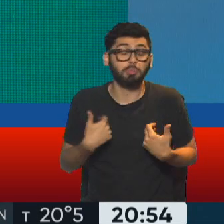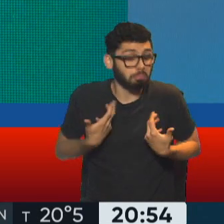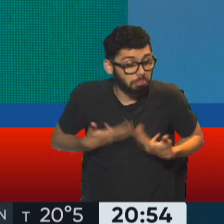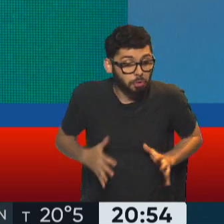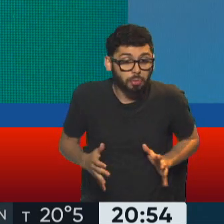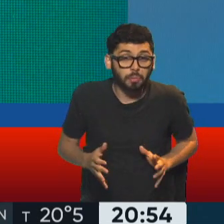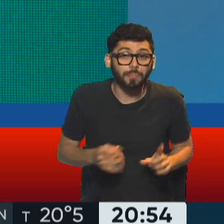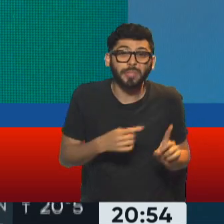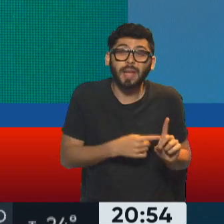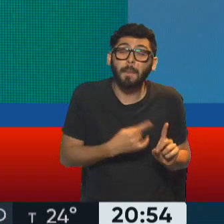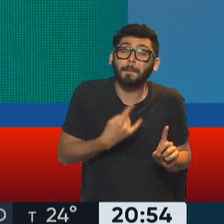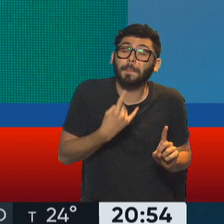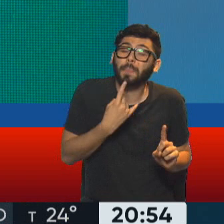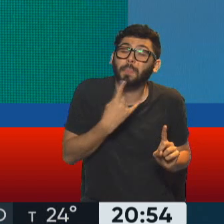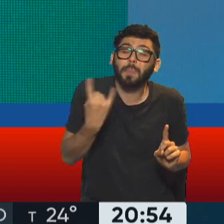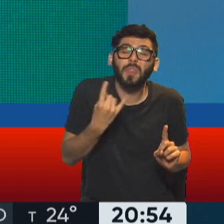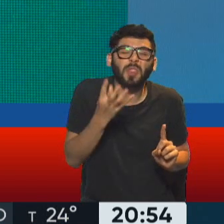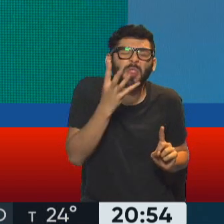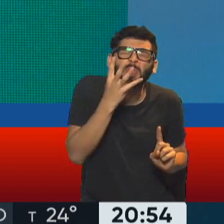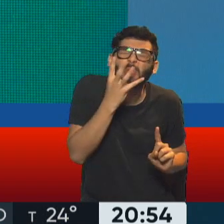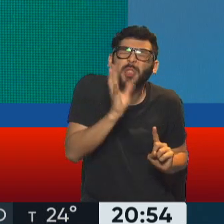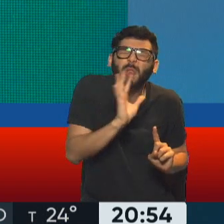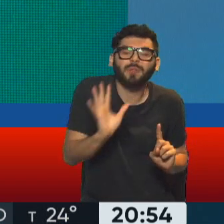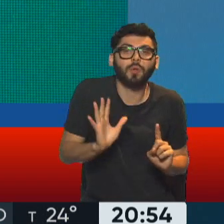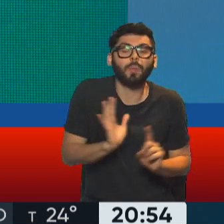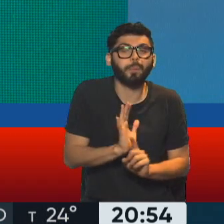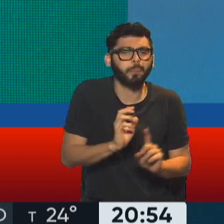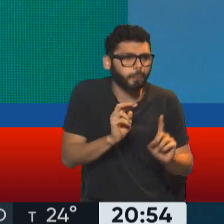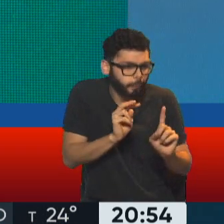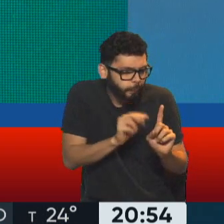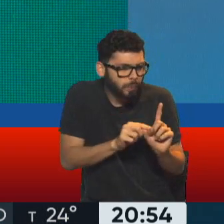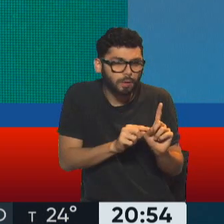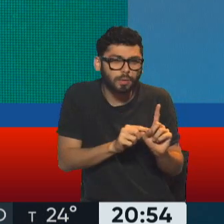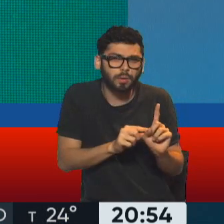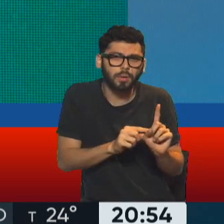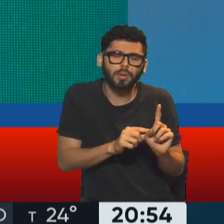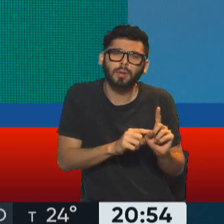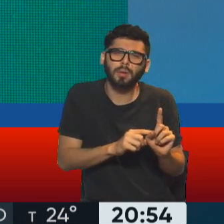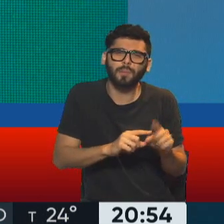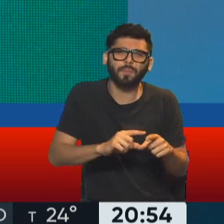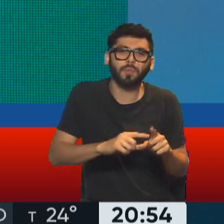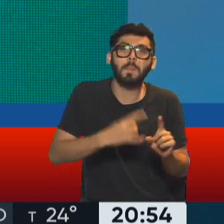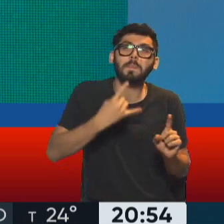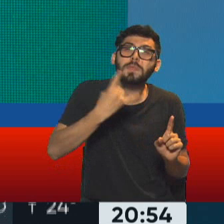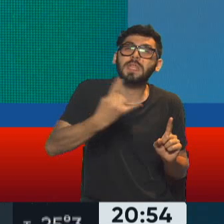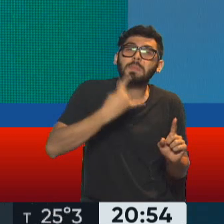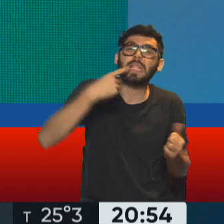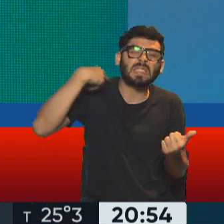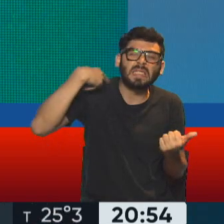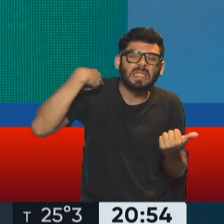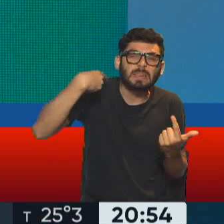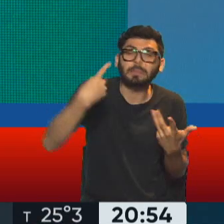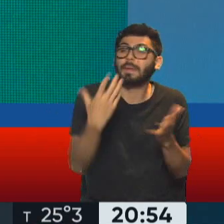que es tan mentirosa que uno se pregunta, ¿se puede hacer política mintiendo siempre, sin